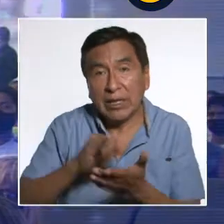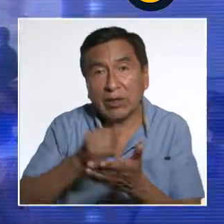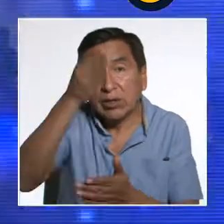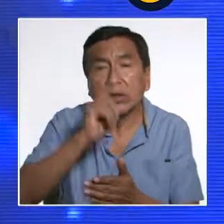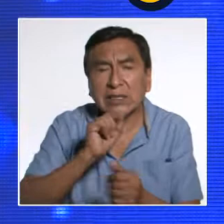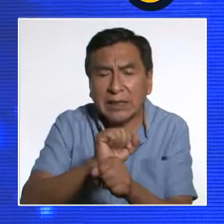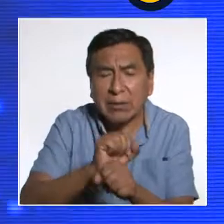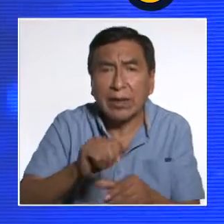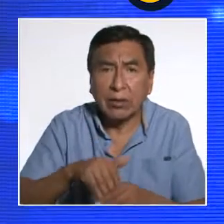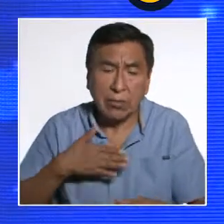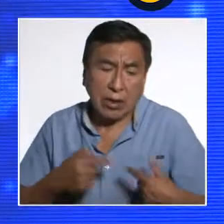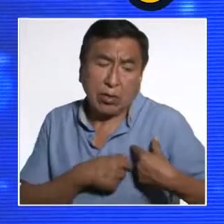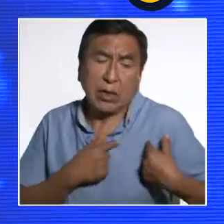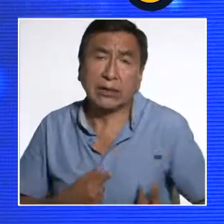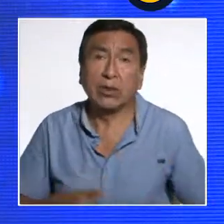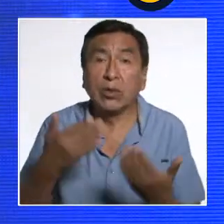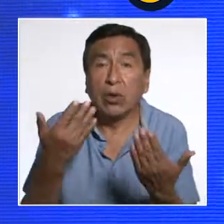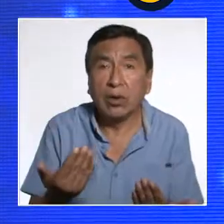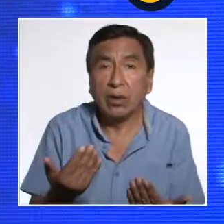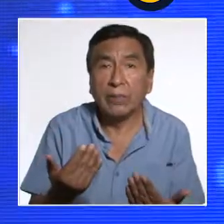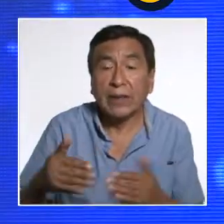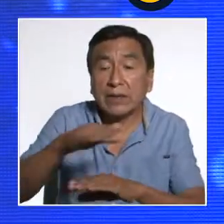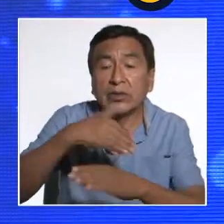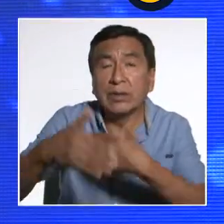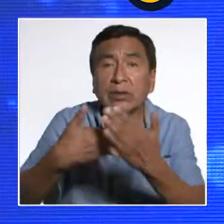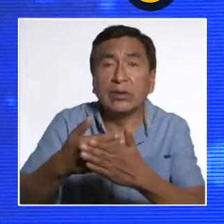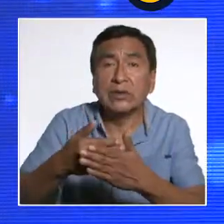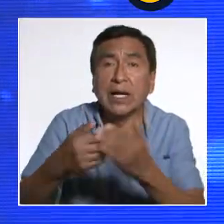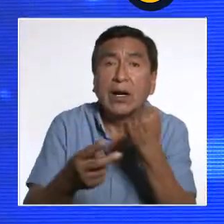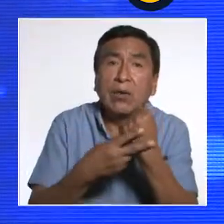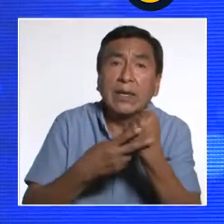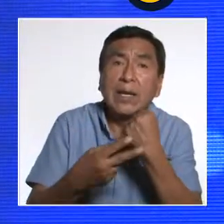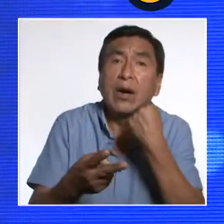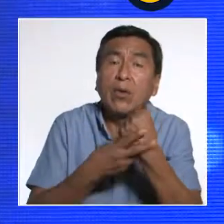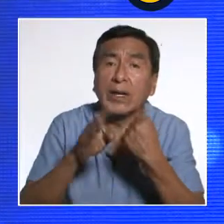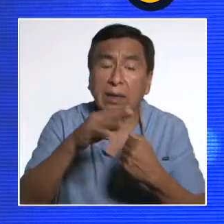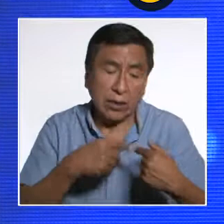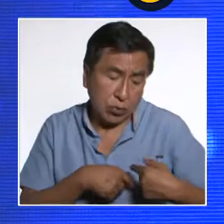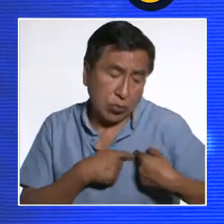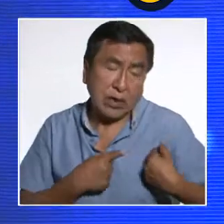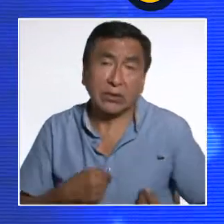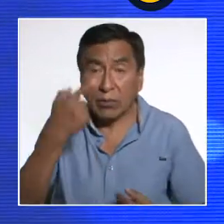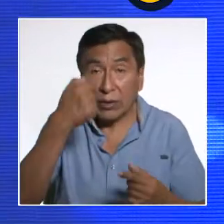hoy. Dice, no, la palabra, sobre toda cosa guardada, guarda tu corazón porque de él mana la vida.